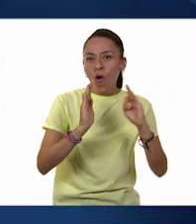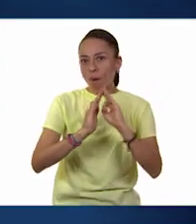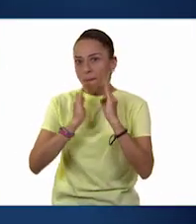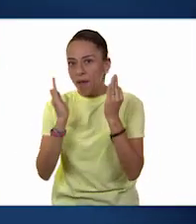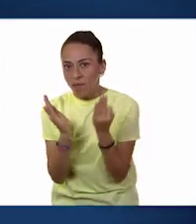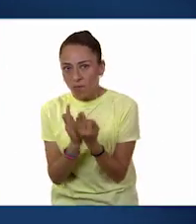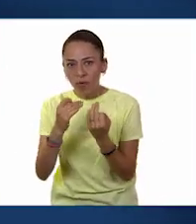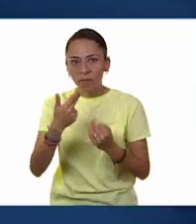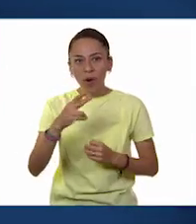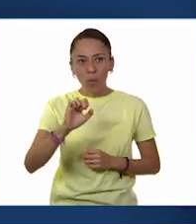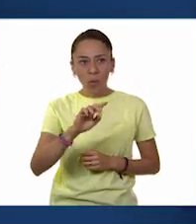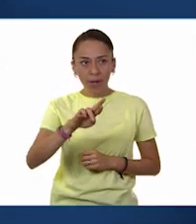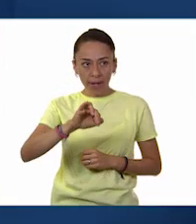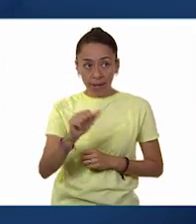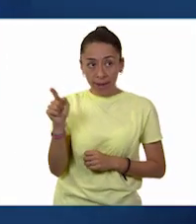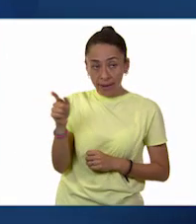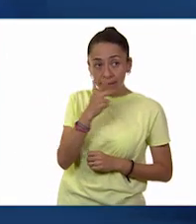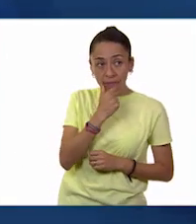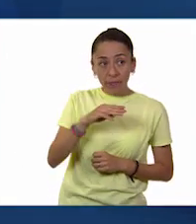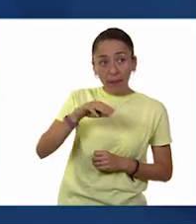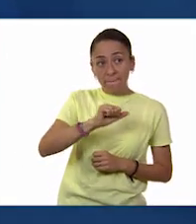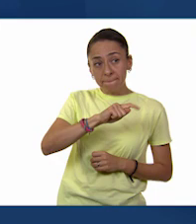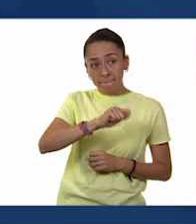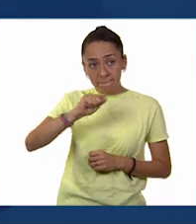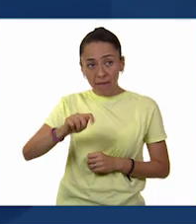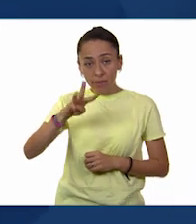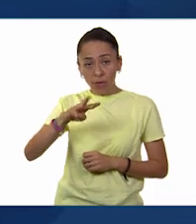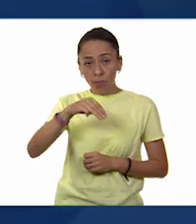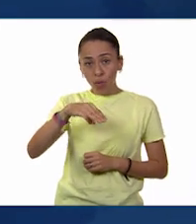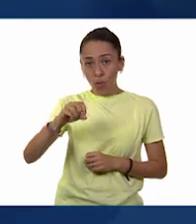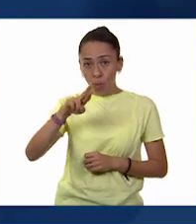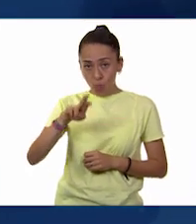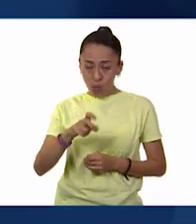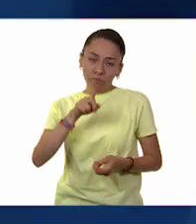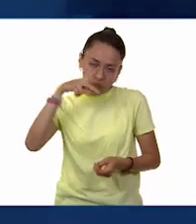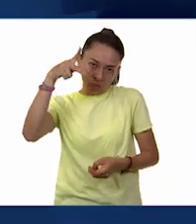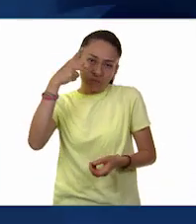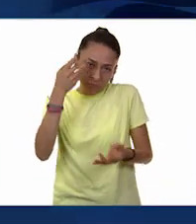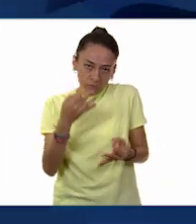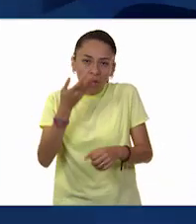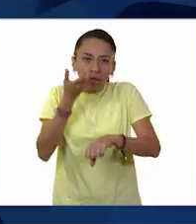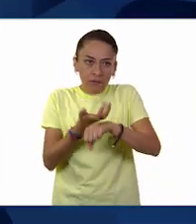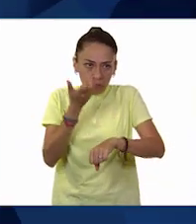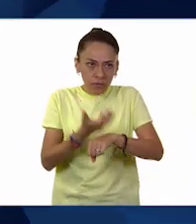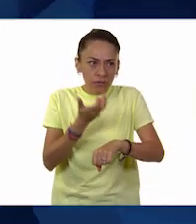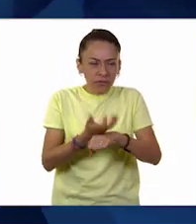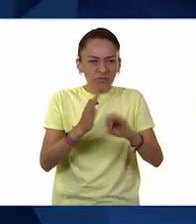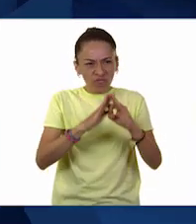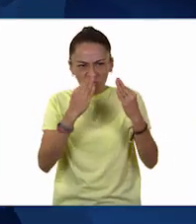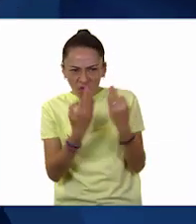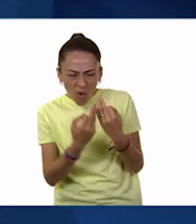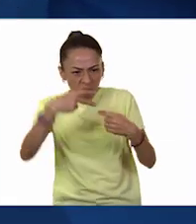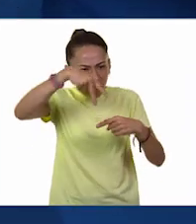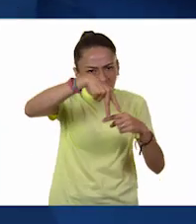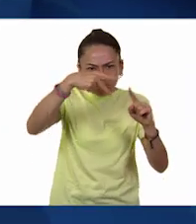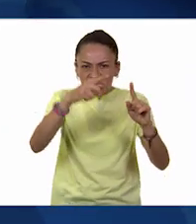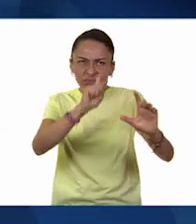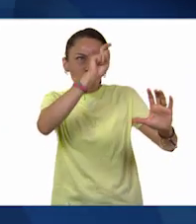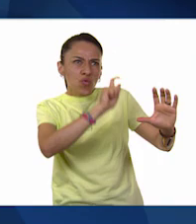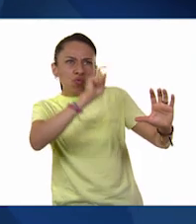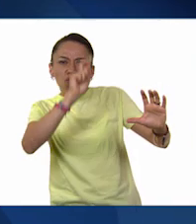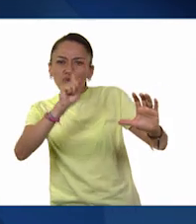Matt W. Moore es un artista estadounidense que utiliza patrones geométricos para sus cuadrados y grafitis callejeros que